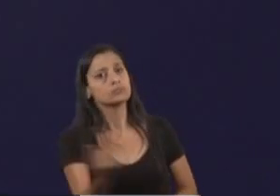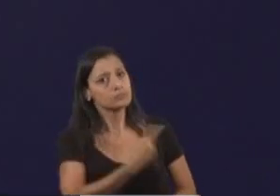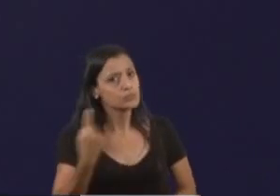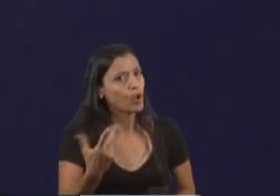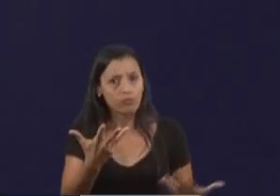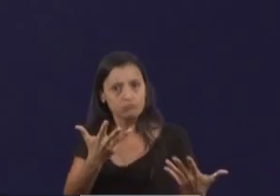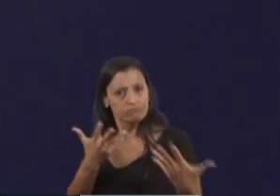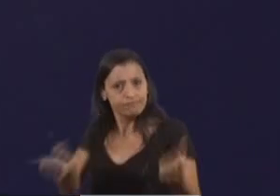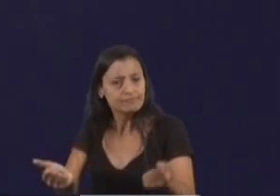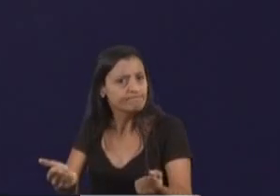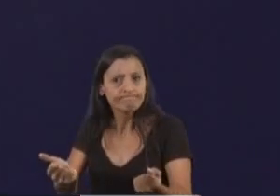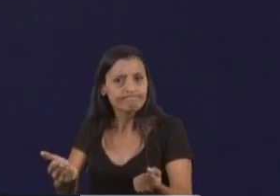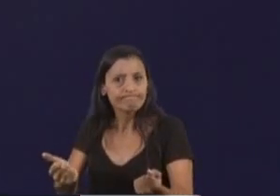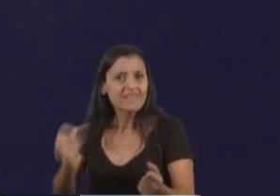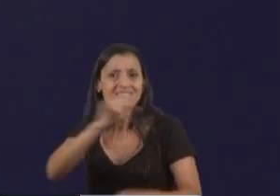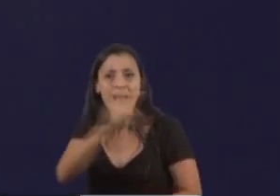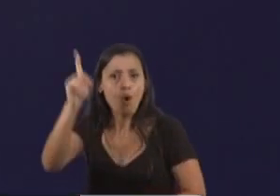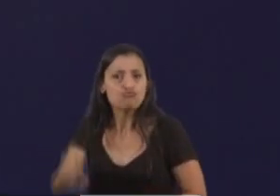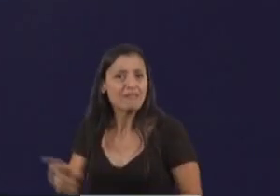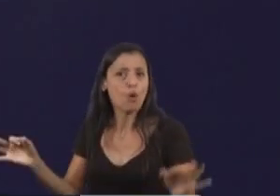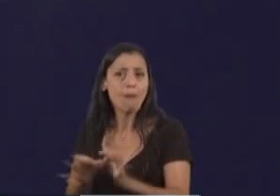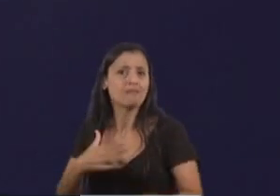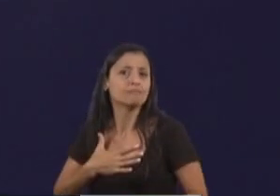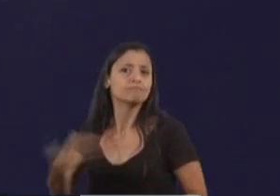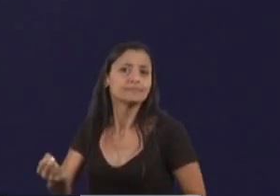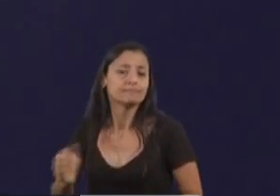defendemos la soberanía de las islas, que efectivamente